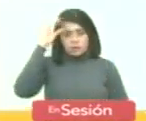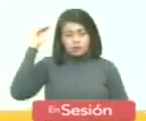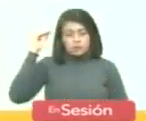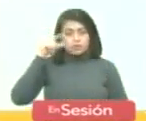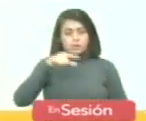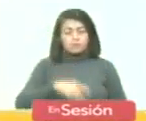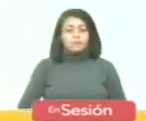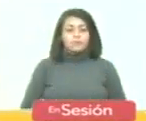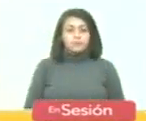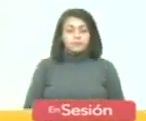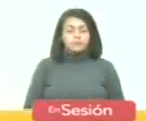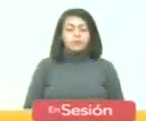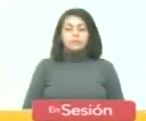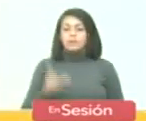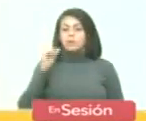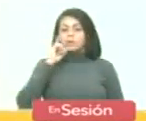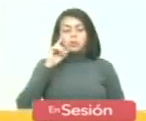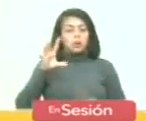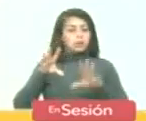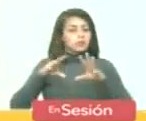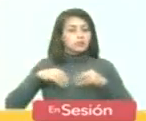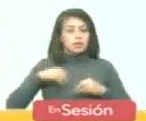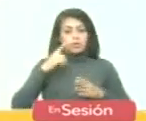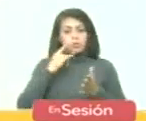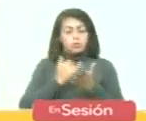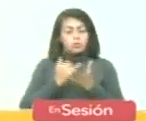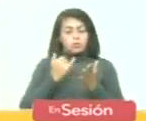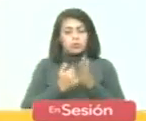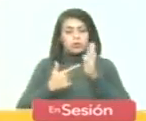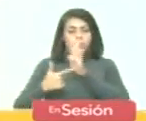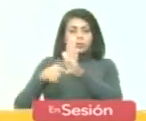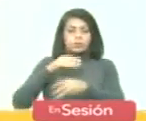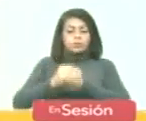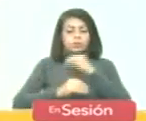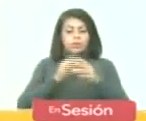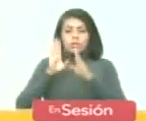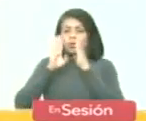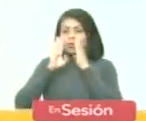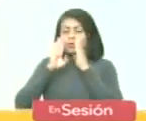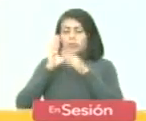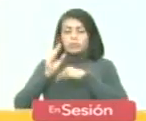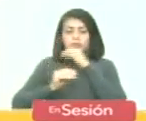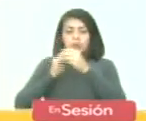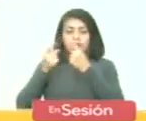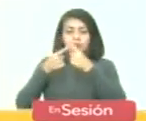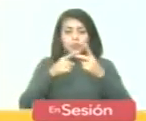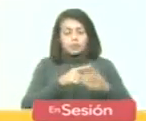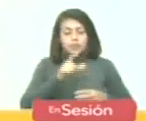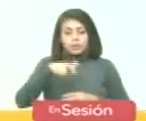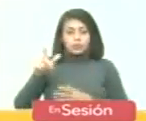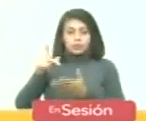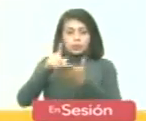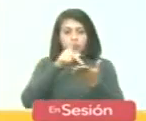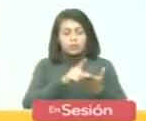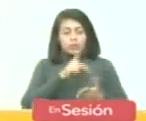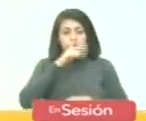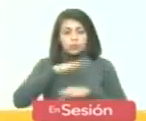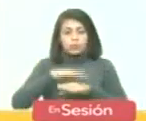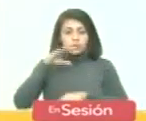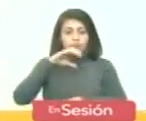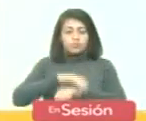Unidos, desconociendo las pruebas presentadas y las confesiones hechas por varios actores materiales